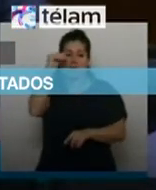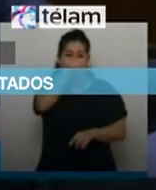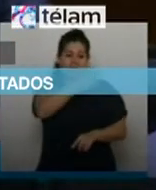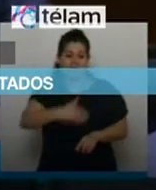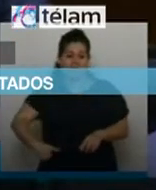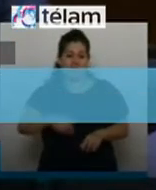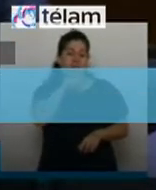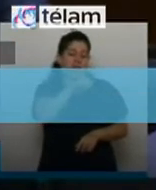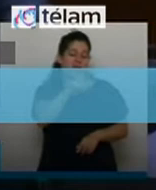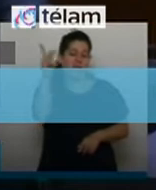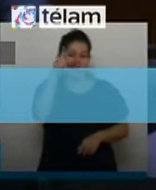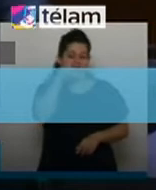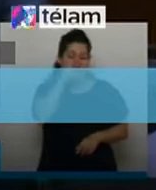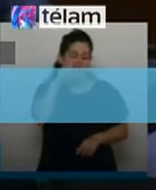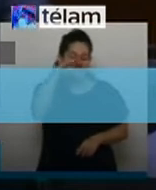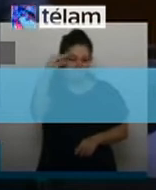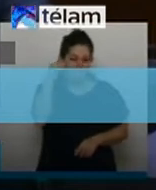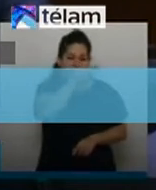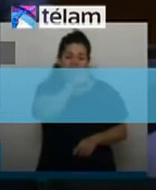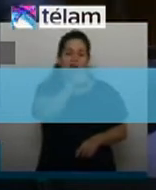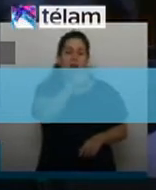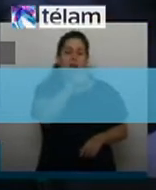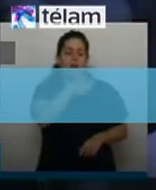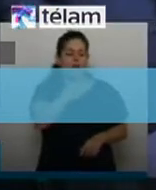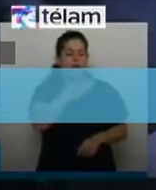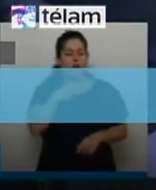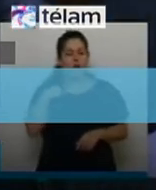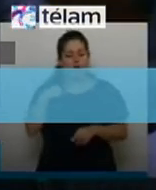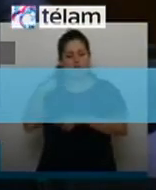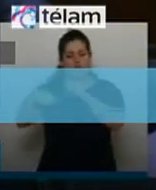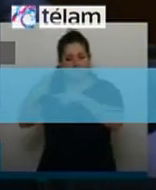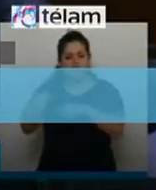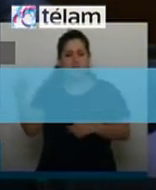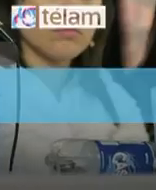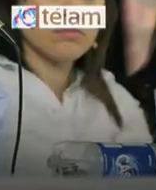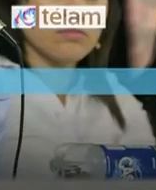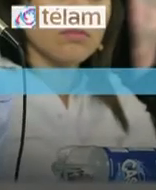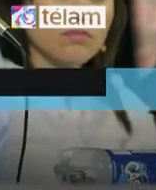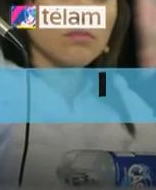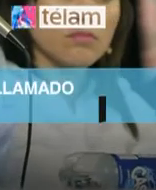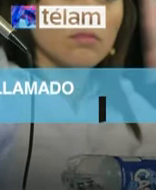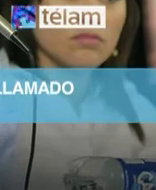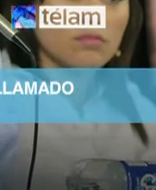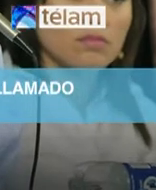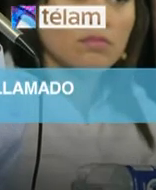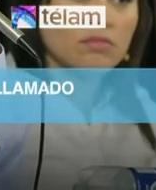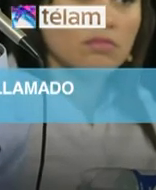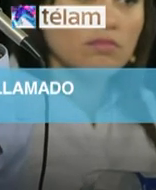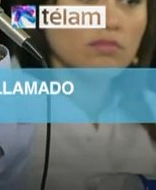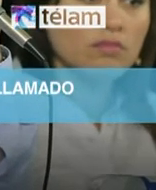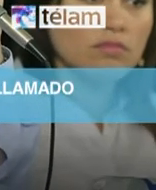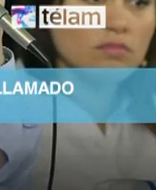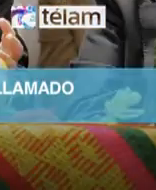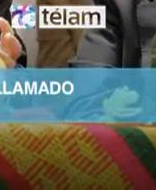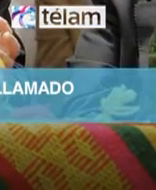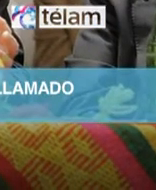informe de gestión. Capitanich explicó que se enviará la ley orgánica del sistema penitenciario federal. La defensa del vicepresidente Amado Boudou